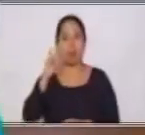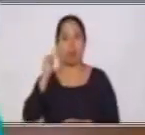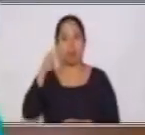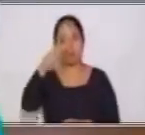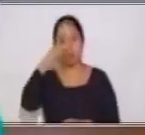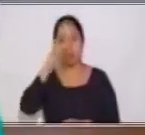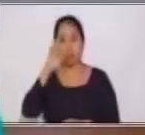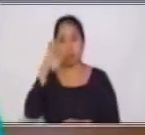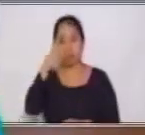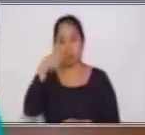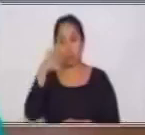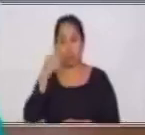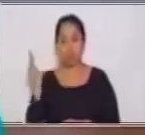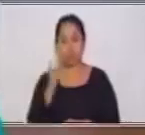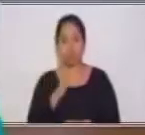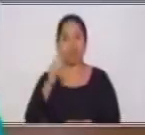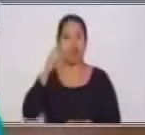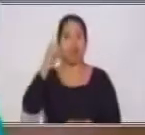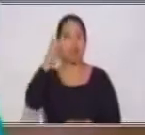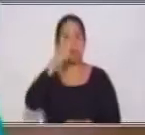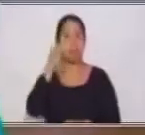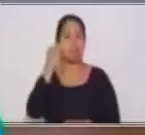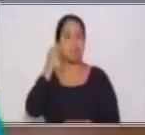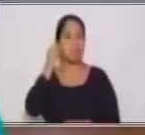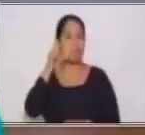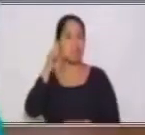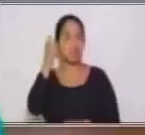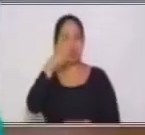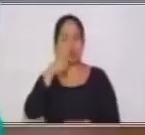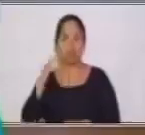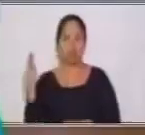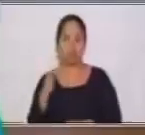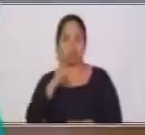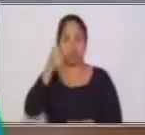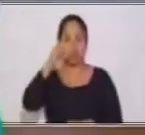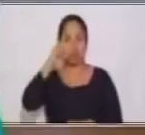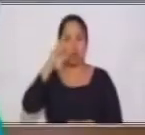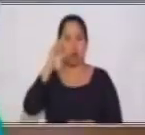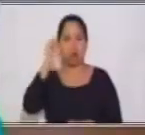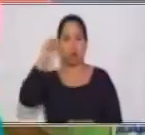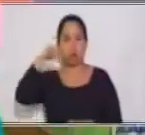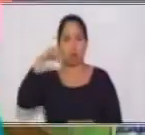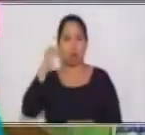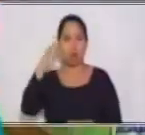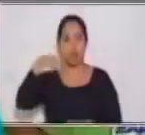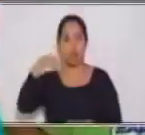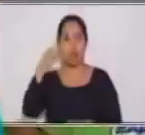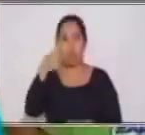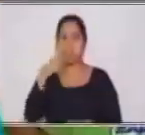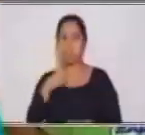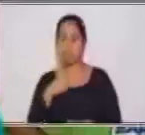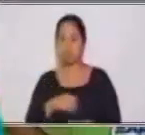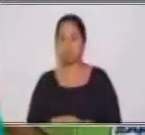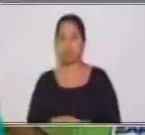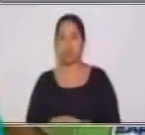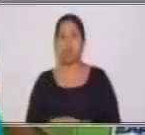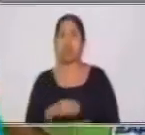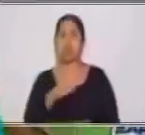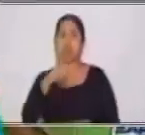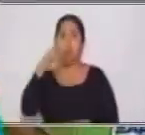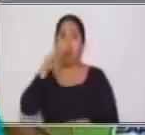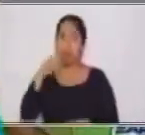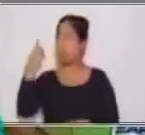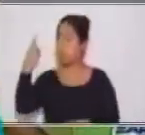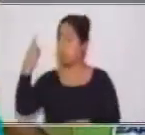sobre las siglas y los acrónimos. Quiero que leas estas palabras que te presento a